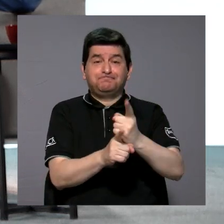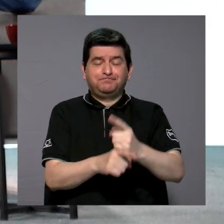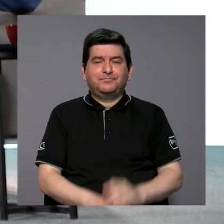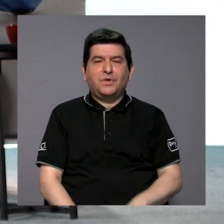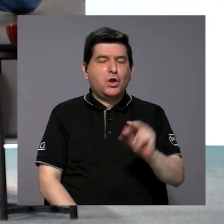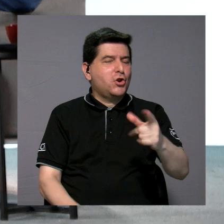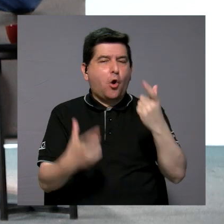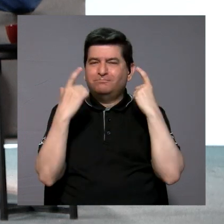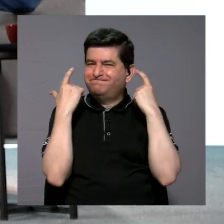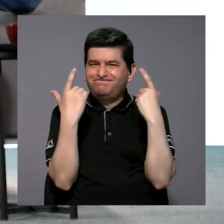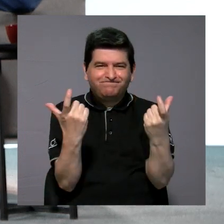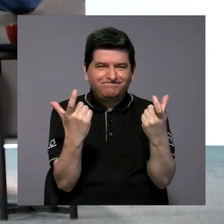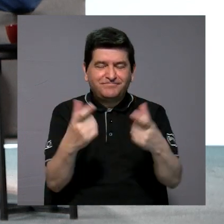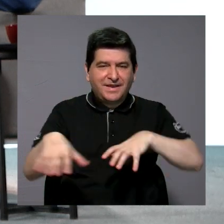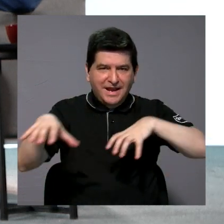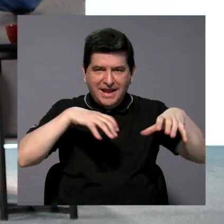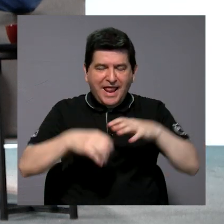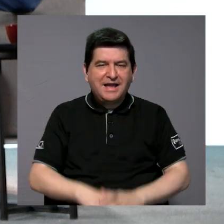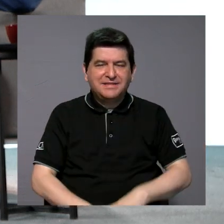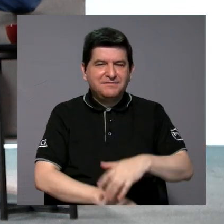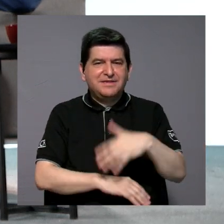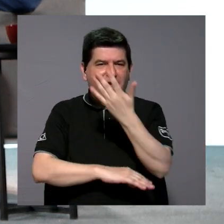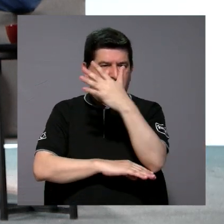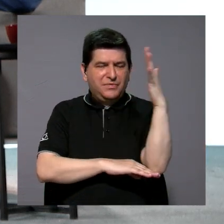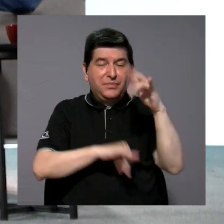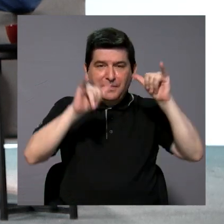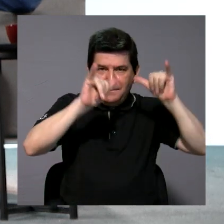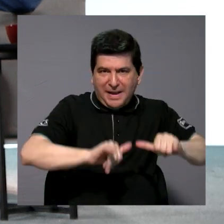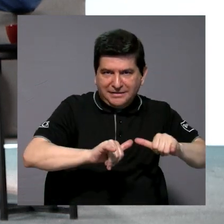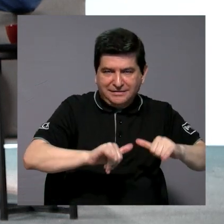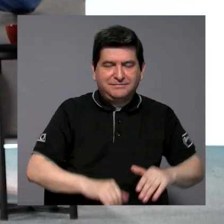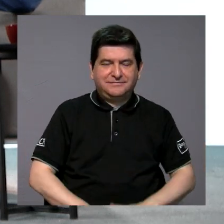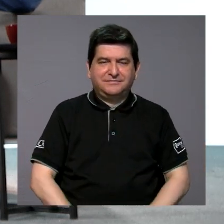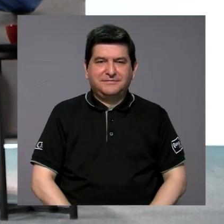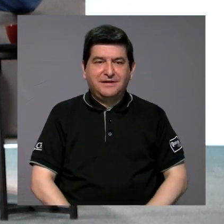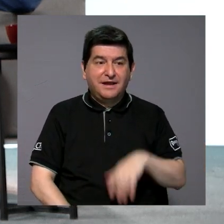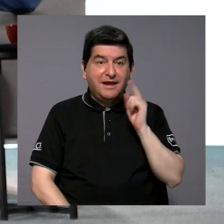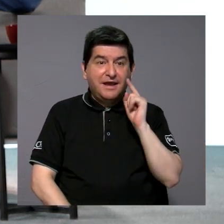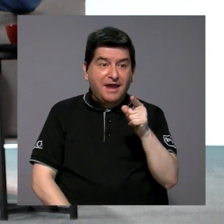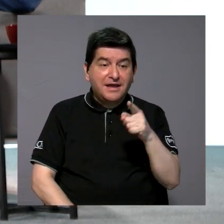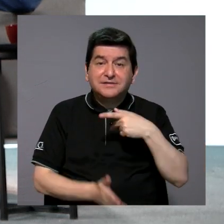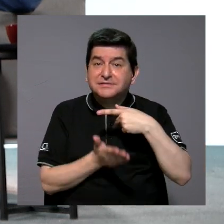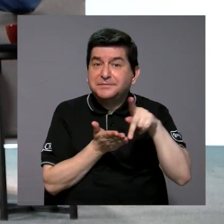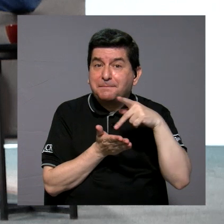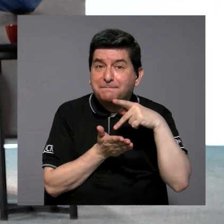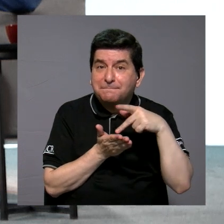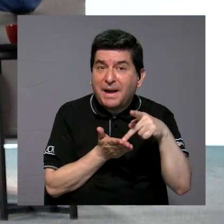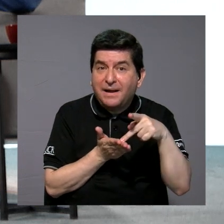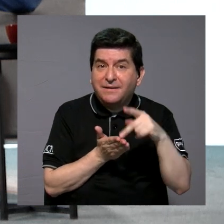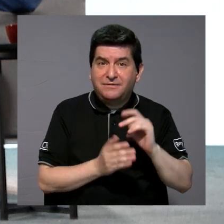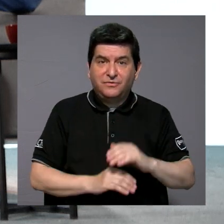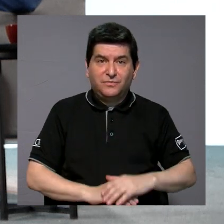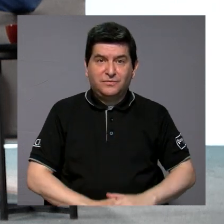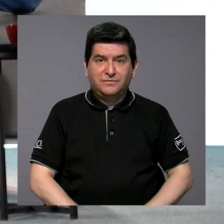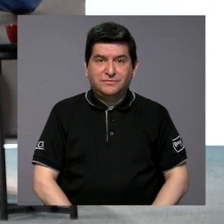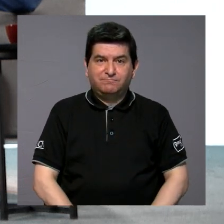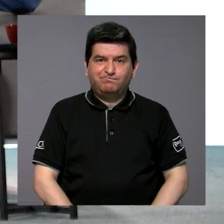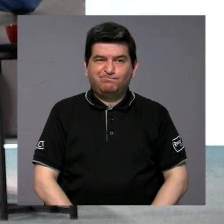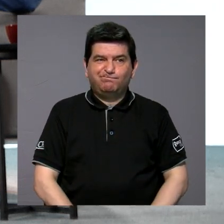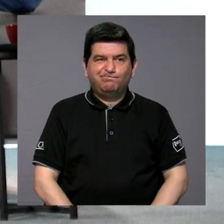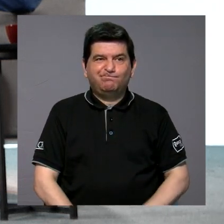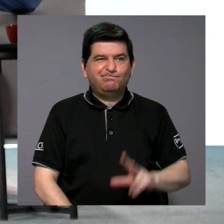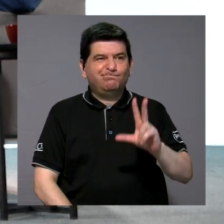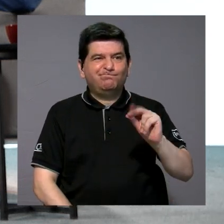es lucrativo la actividad forestal de conservación. Entonces, este pago viene no es